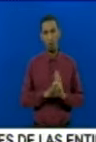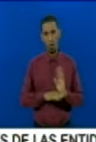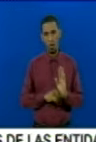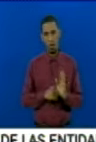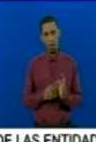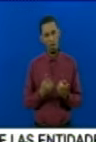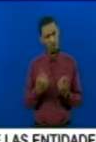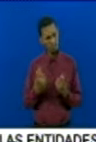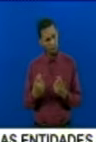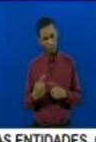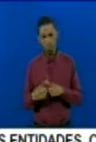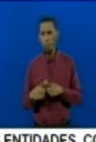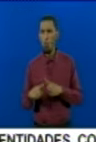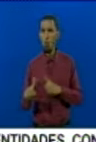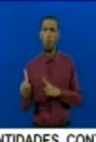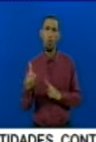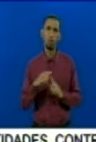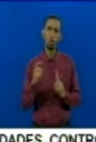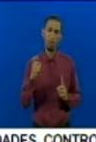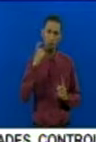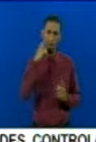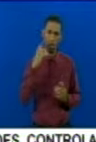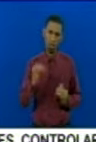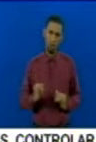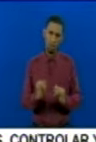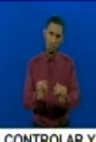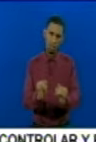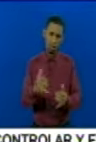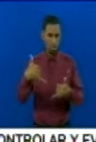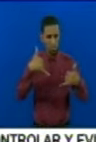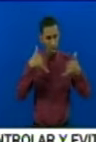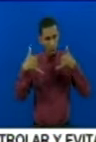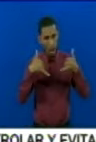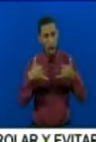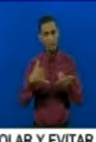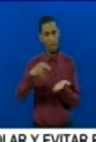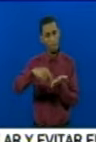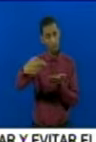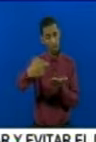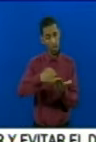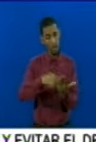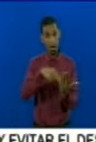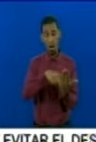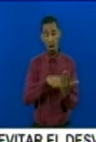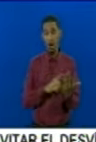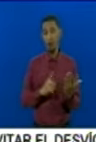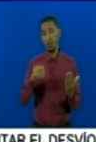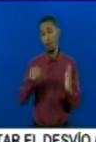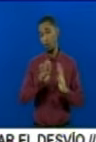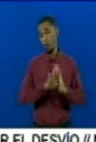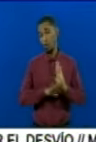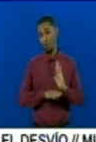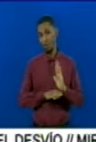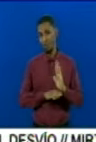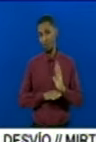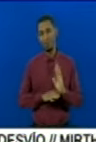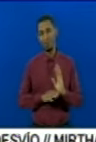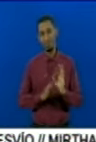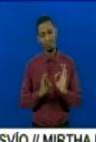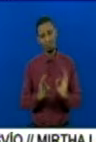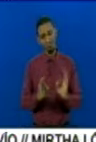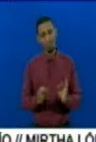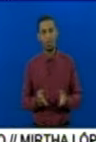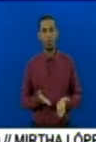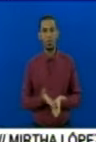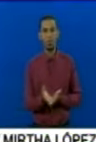quedan otros asuntos de vital importancia a partir de llamadas telefónicas y también mensajes que nos llegan directamente a nuestro programa. Una pausa y